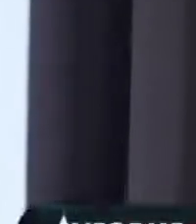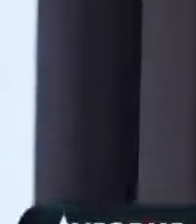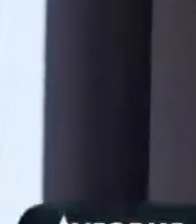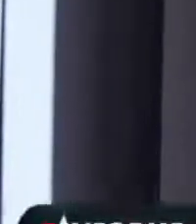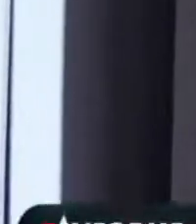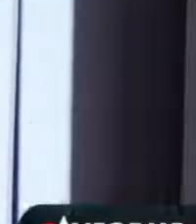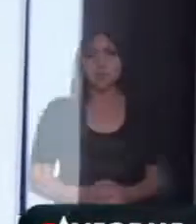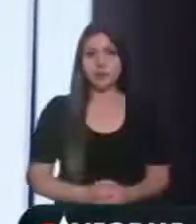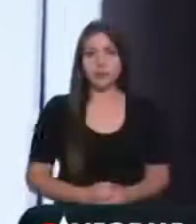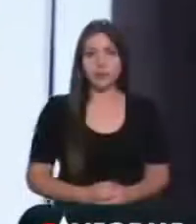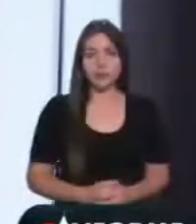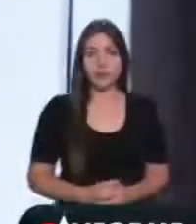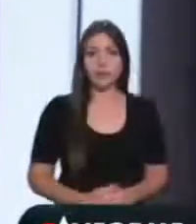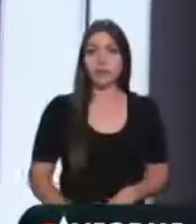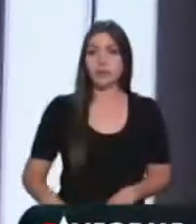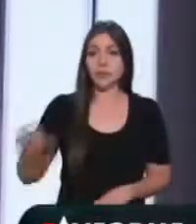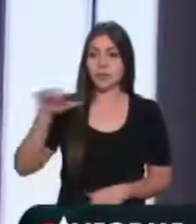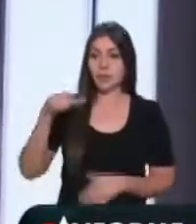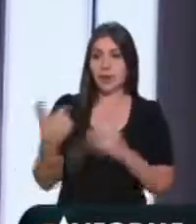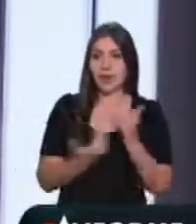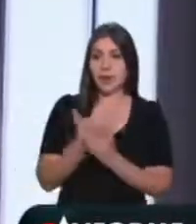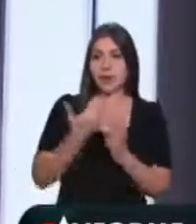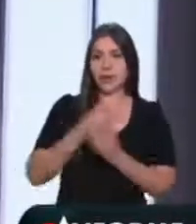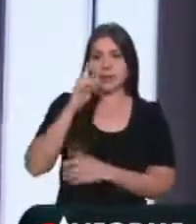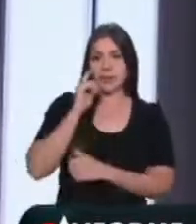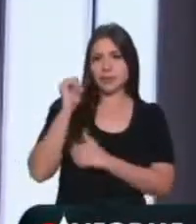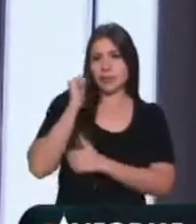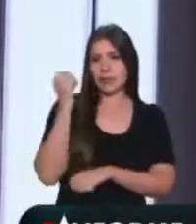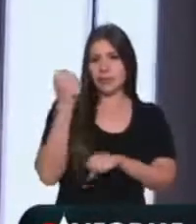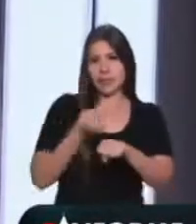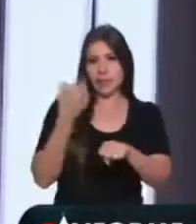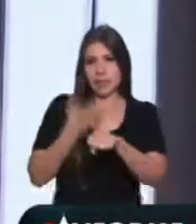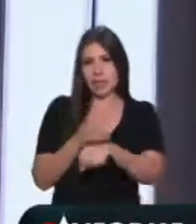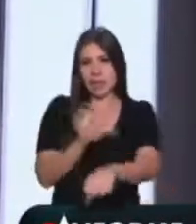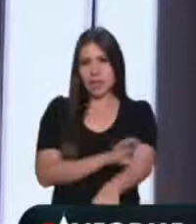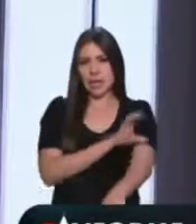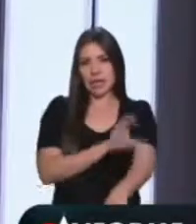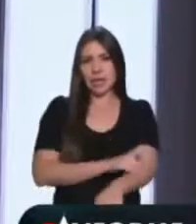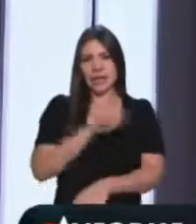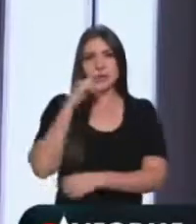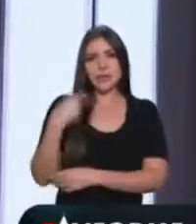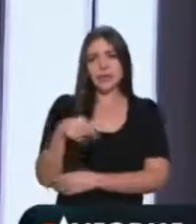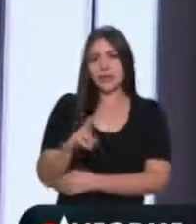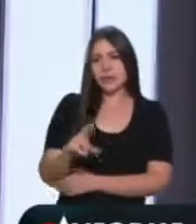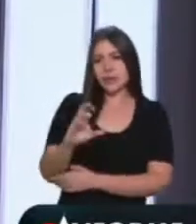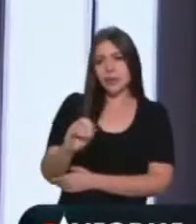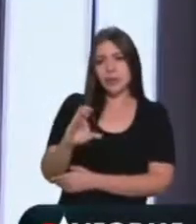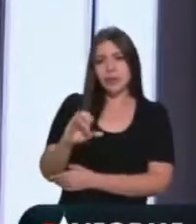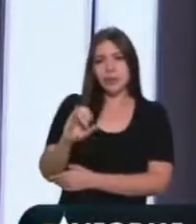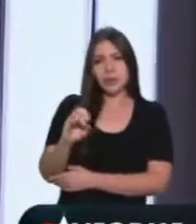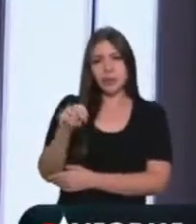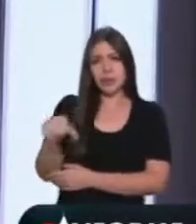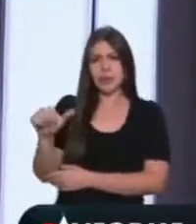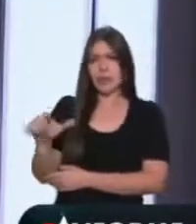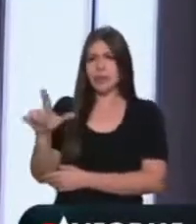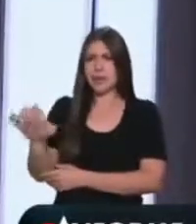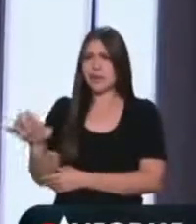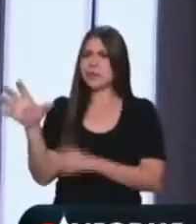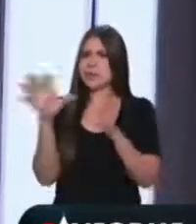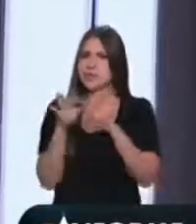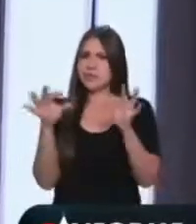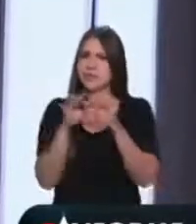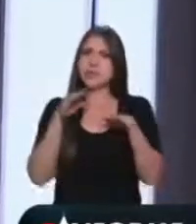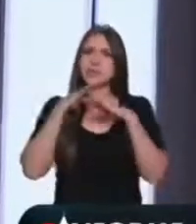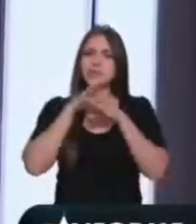Esta mañana la titular de la Secretaría de Energía, Rocío Nale, desmenuzó la iniciativa de reforma eléctrica y echó abajo mucho de